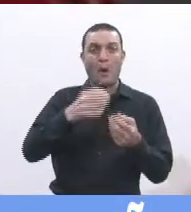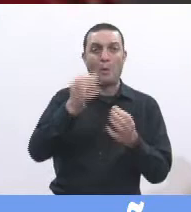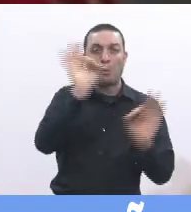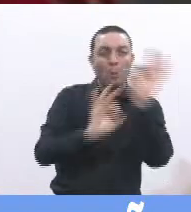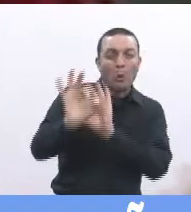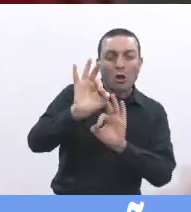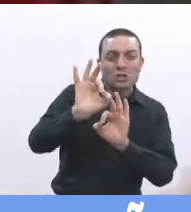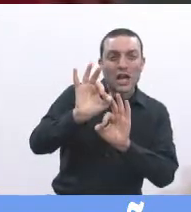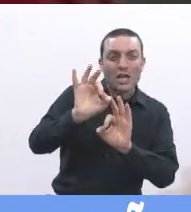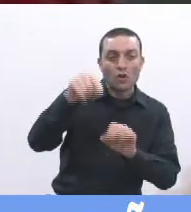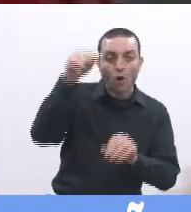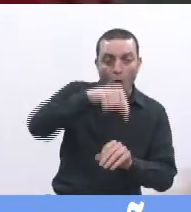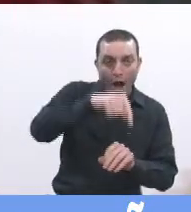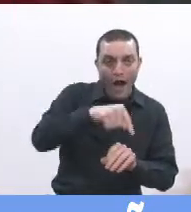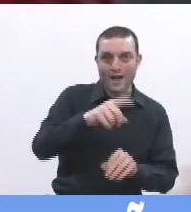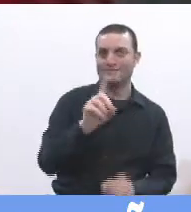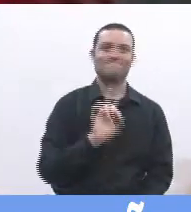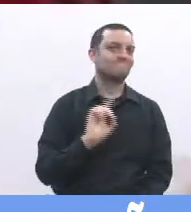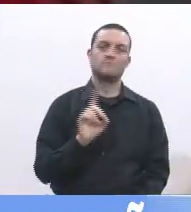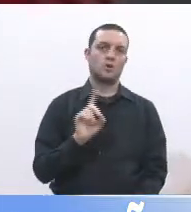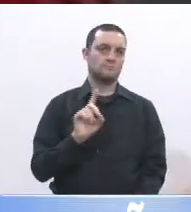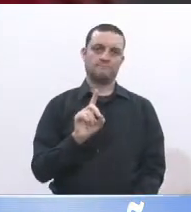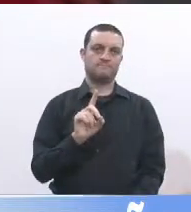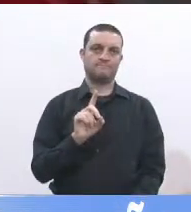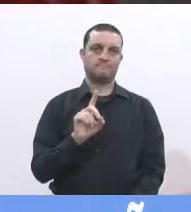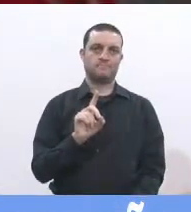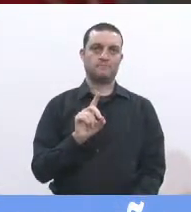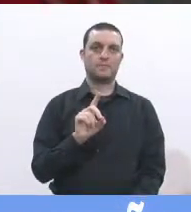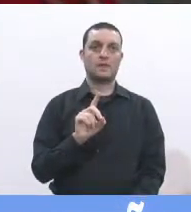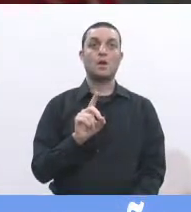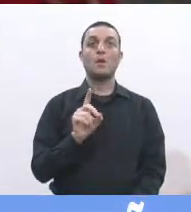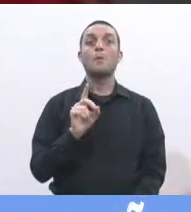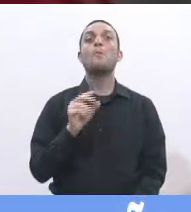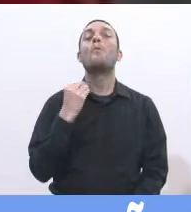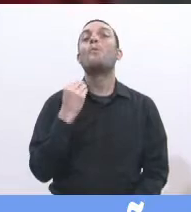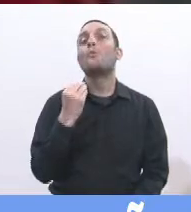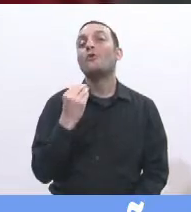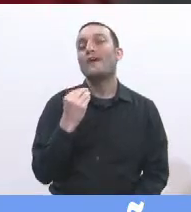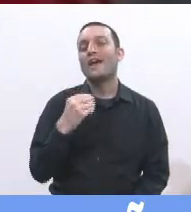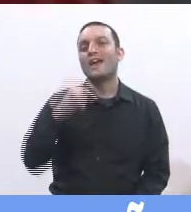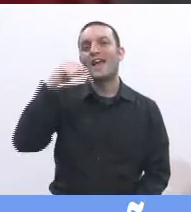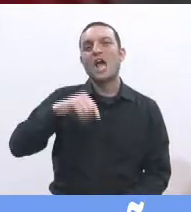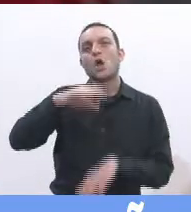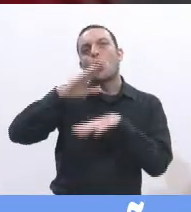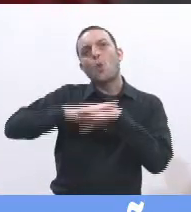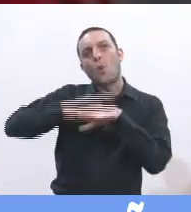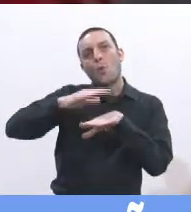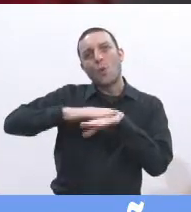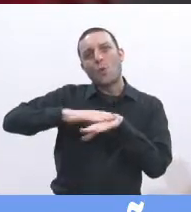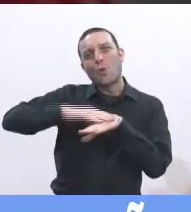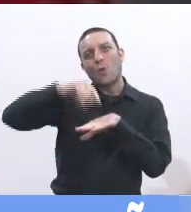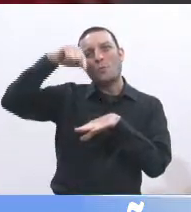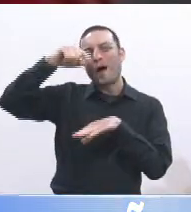La respuesta es no. Es no. Porque la raíz política de esta decisión tiene un